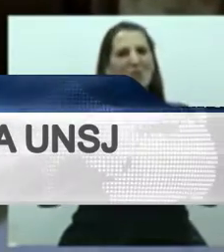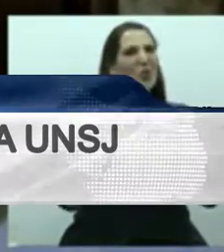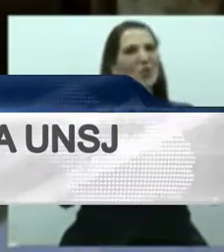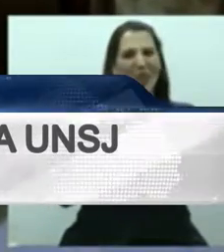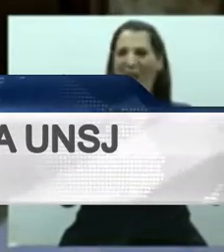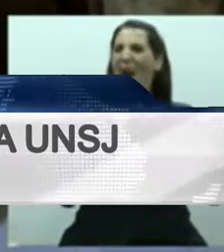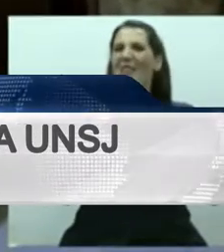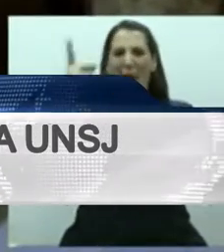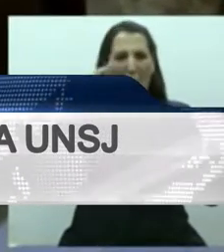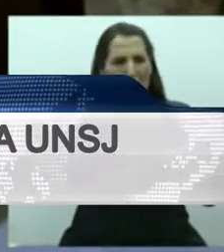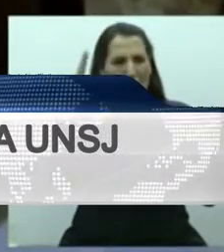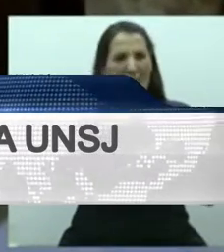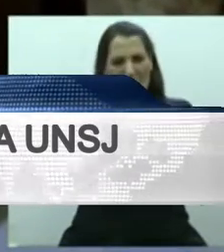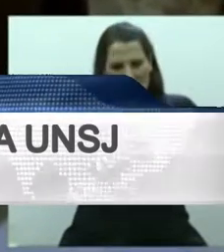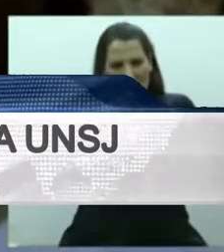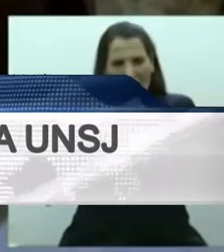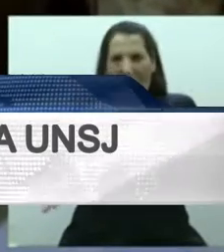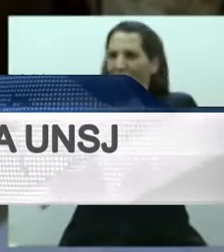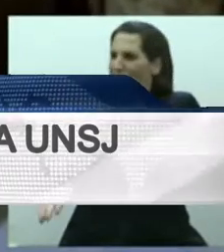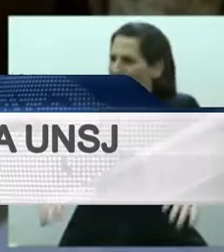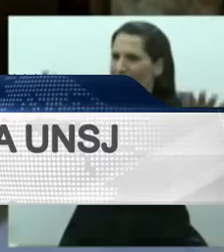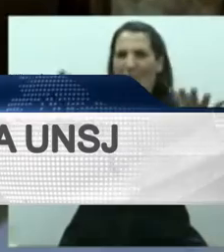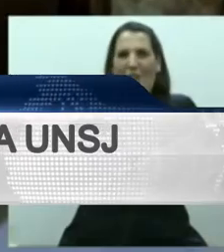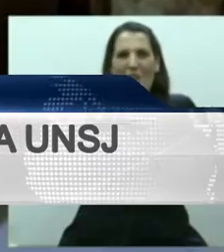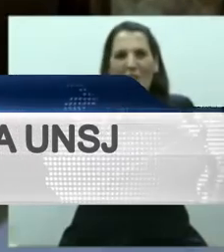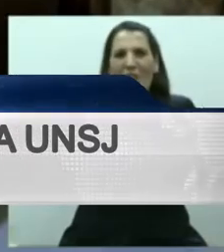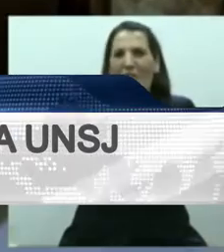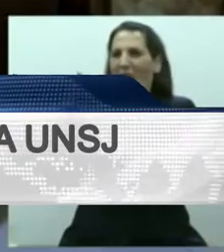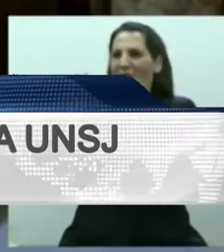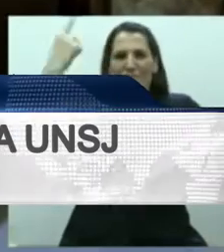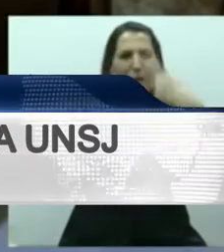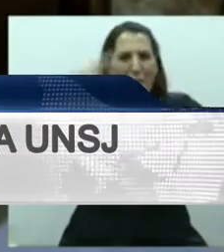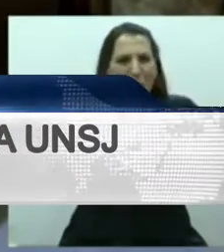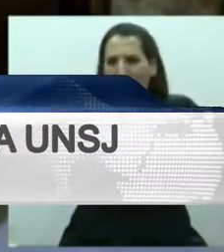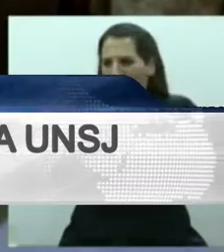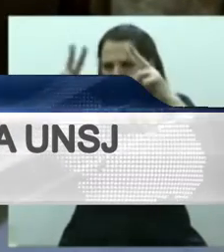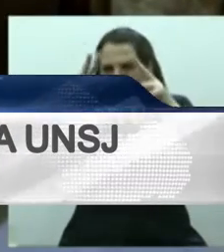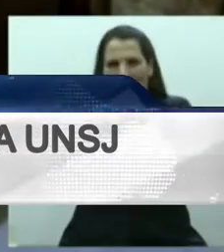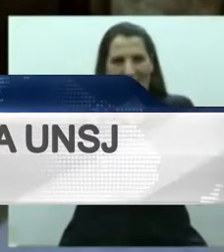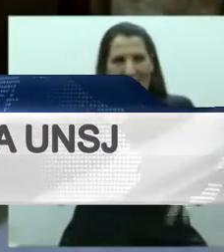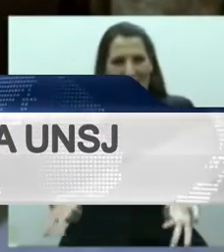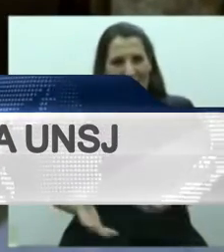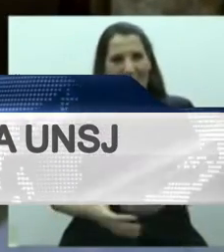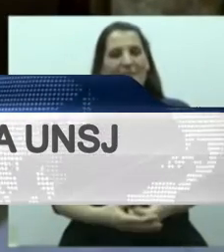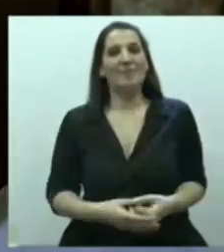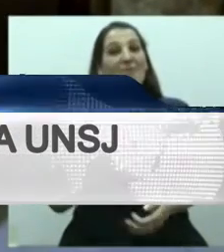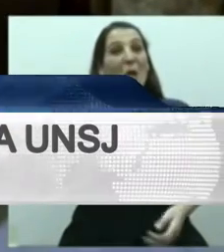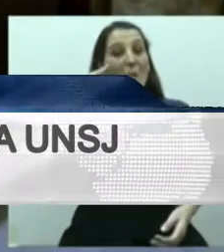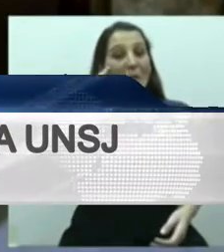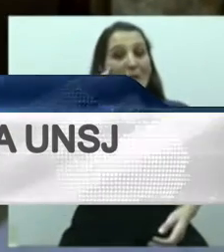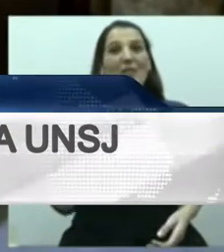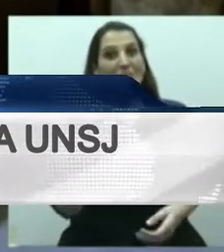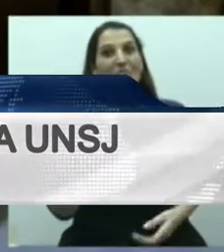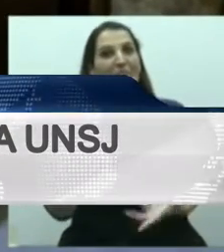Hay gente que llevaba 15 años, 10, 8, ¿y por qué impedirle eso? O sea que todo está respaldado por la aprobación del